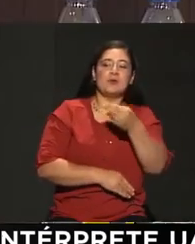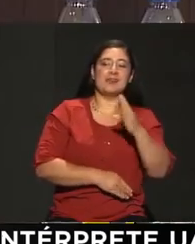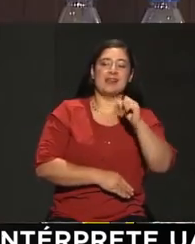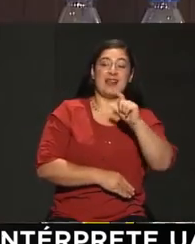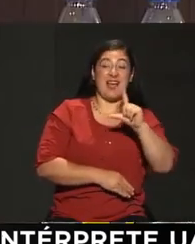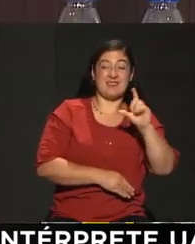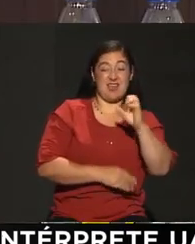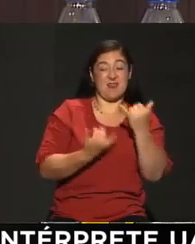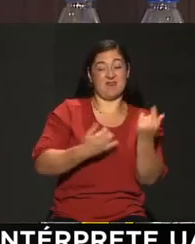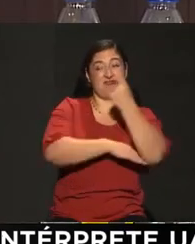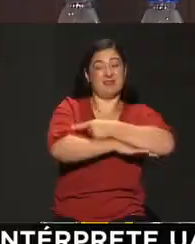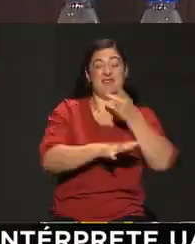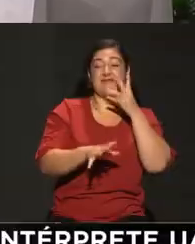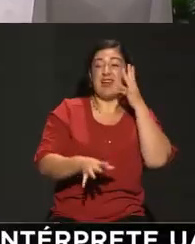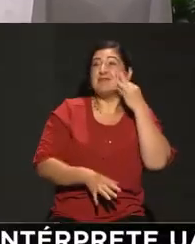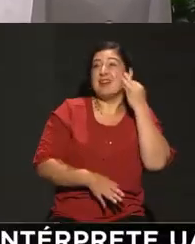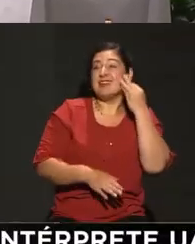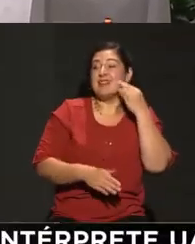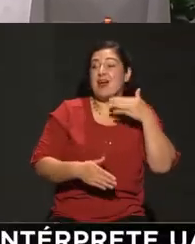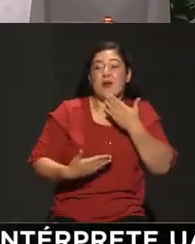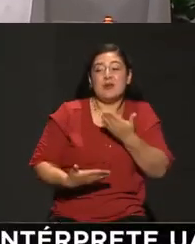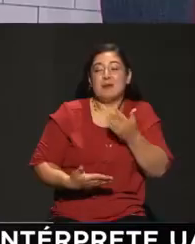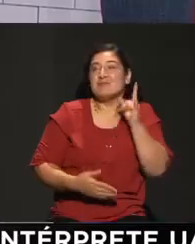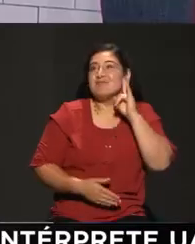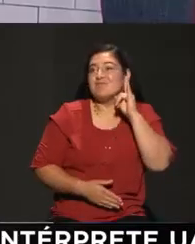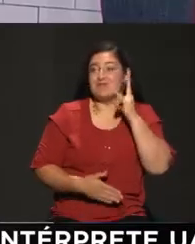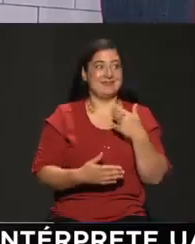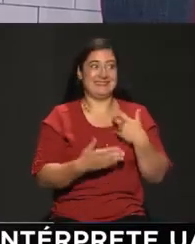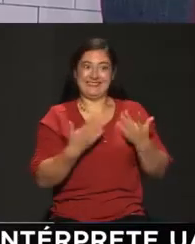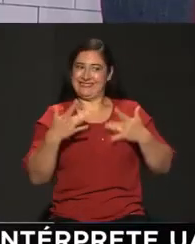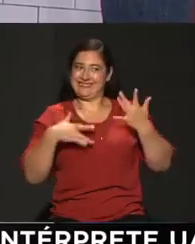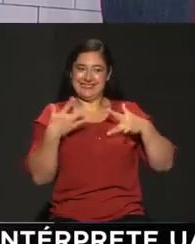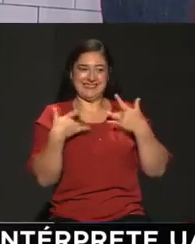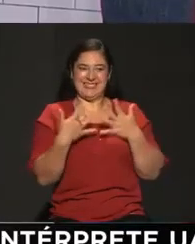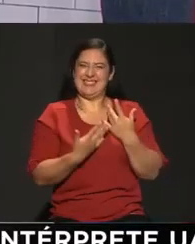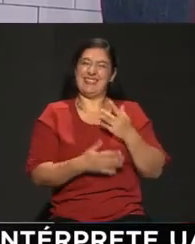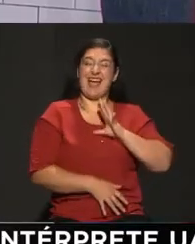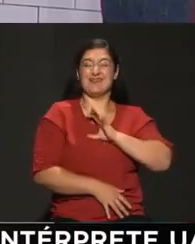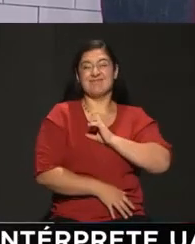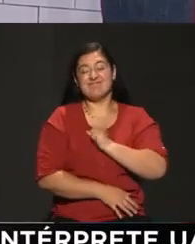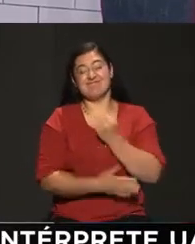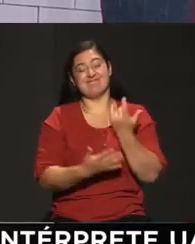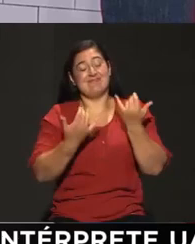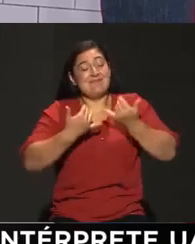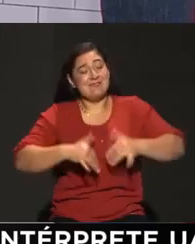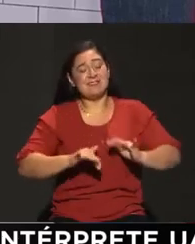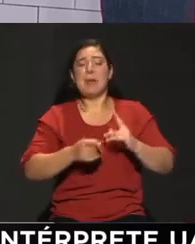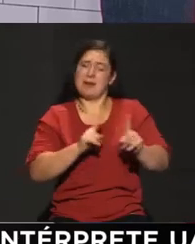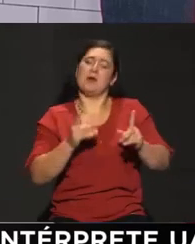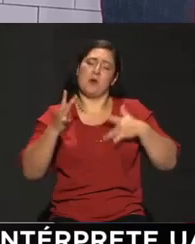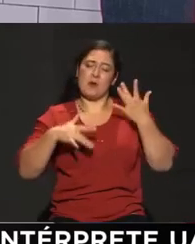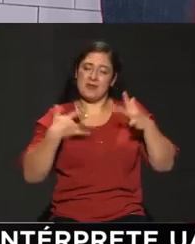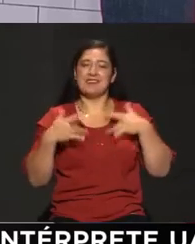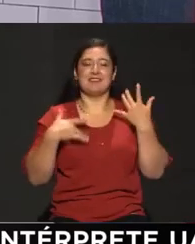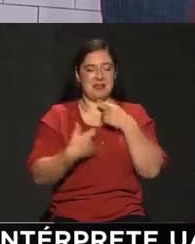toda la experiencia del sonido con usted. Total, listos para la acción, un pequeño sabor agridulce, pero también muy contento por lo que decías,